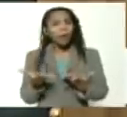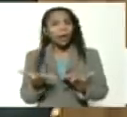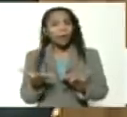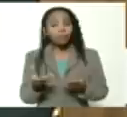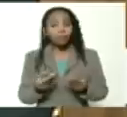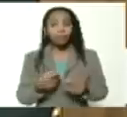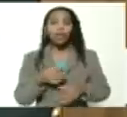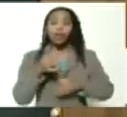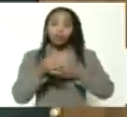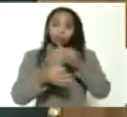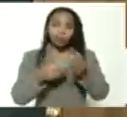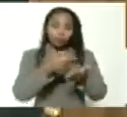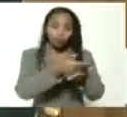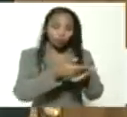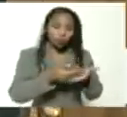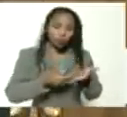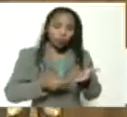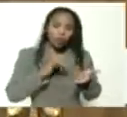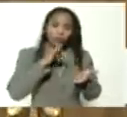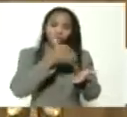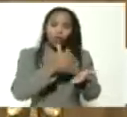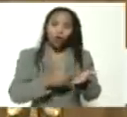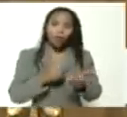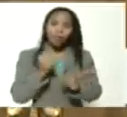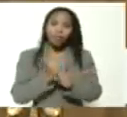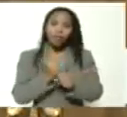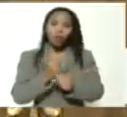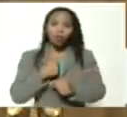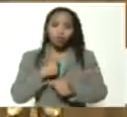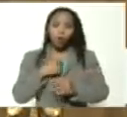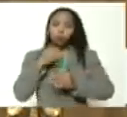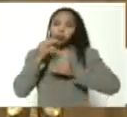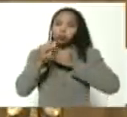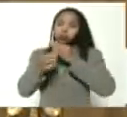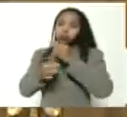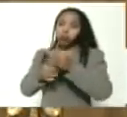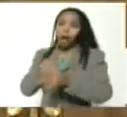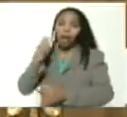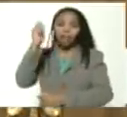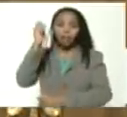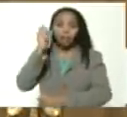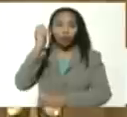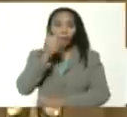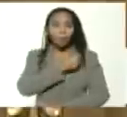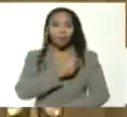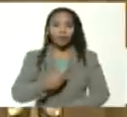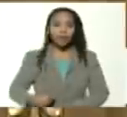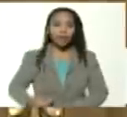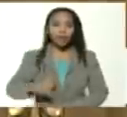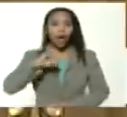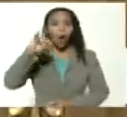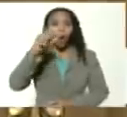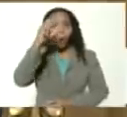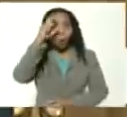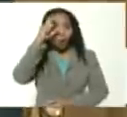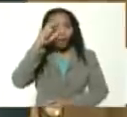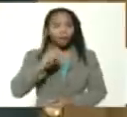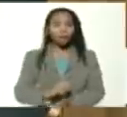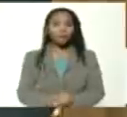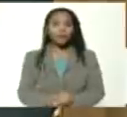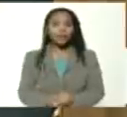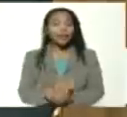rendir informe de gestión. Yo le comentaba al diputado presidente Jorge Rodríguez